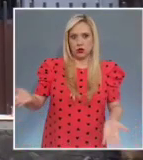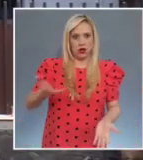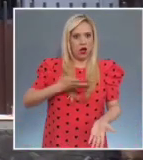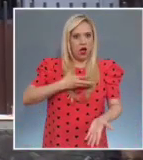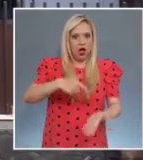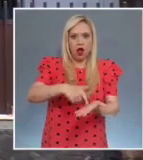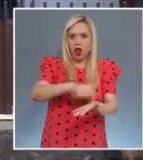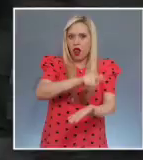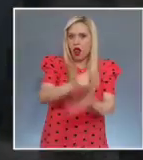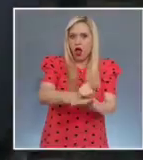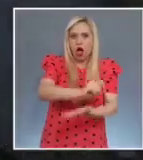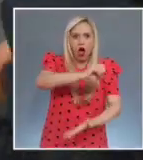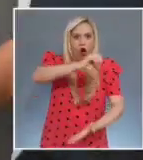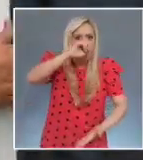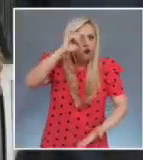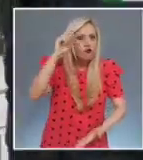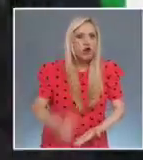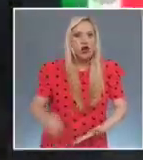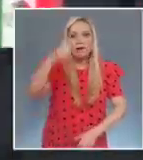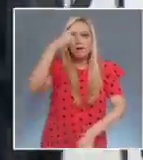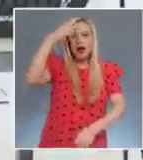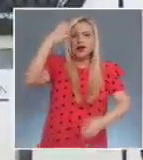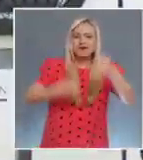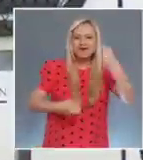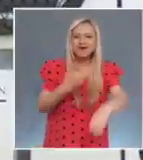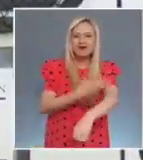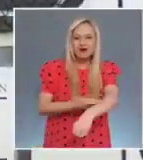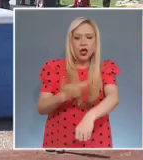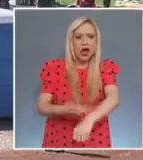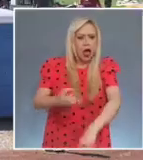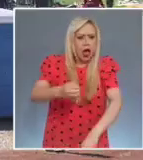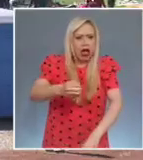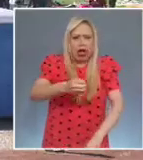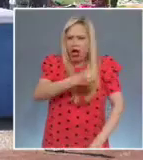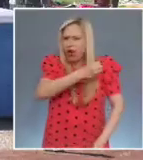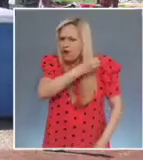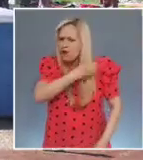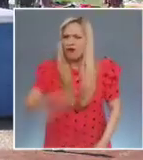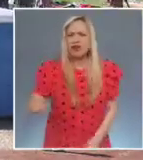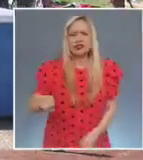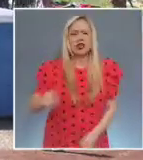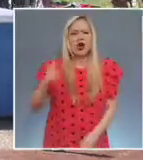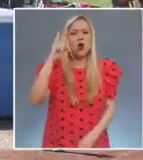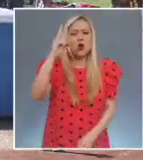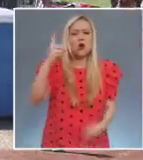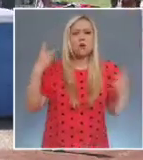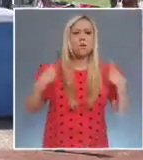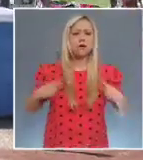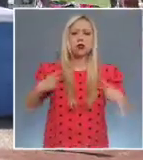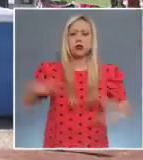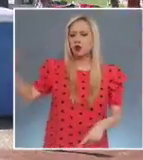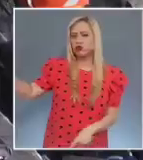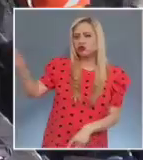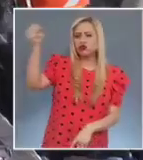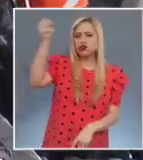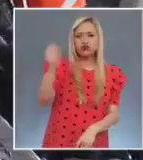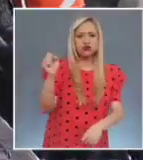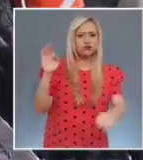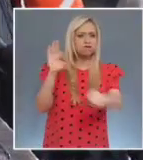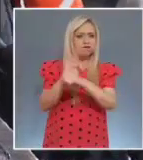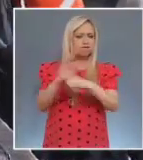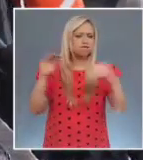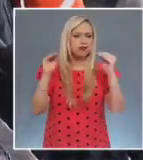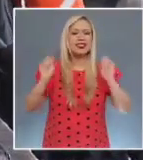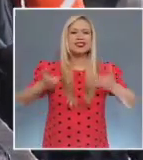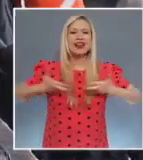esto porque no se les asignó de oficio una persona defensora que era su derecho desde que fueron detenidos